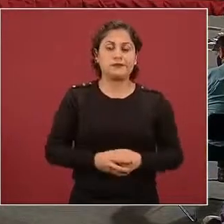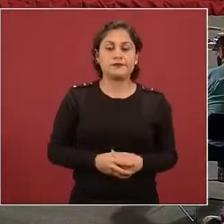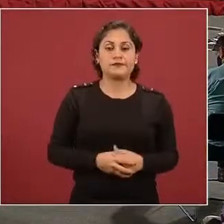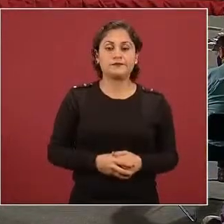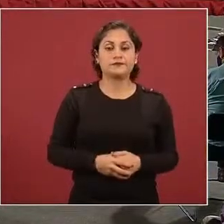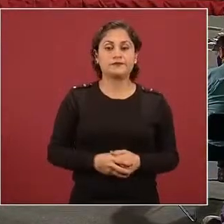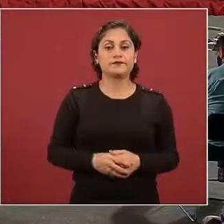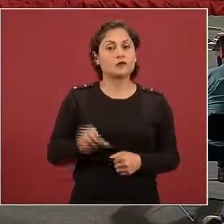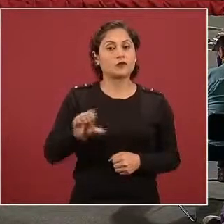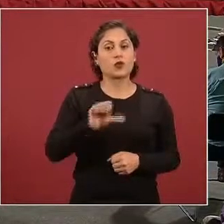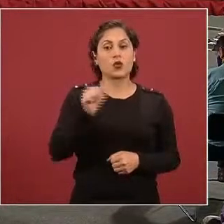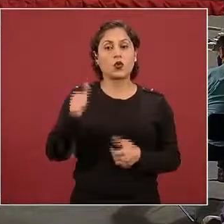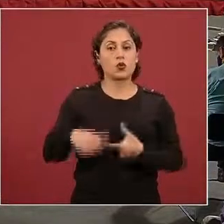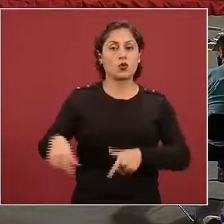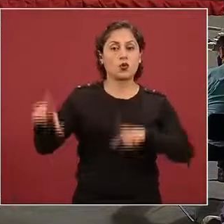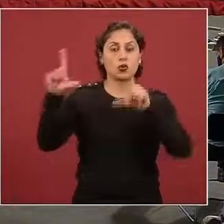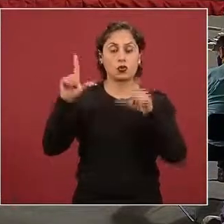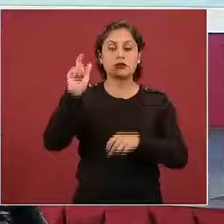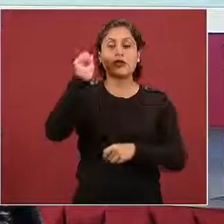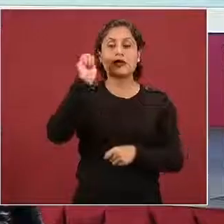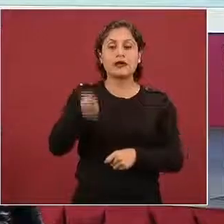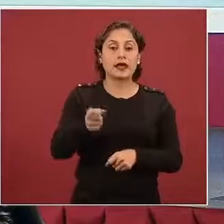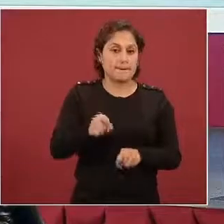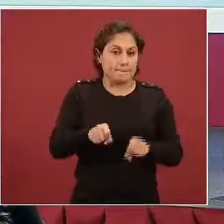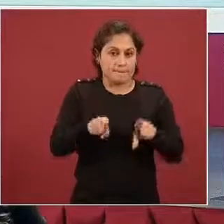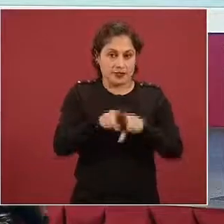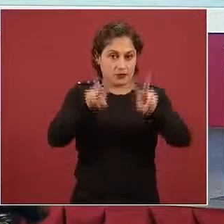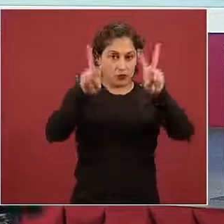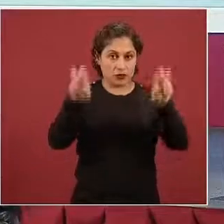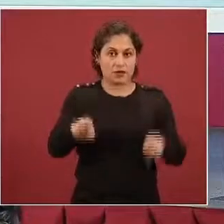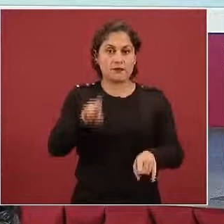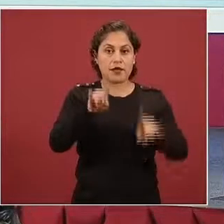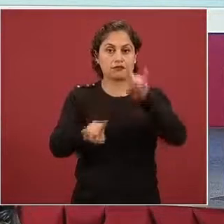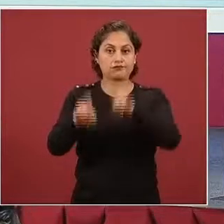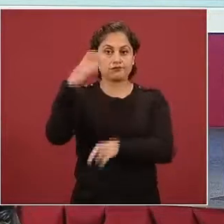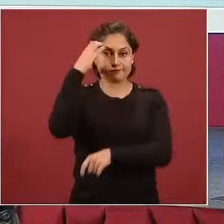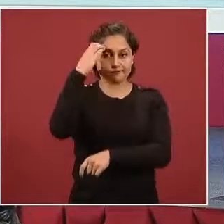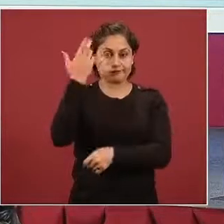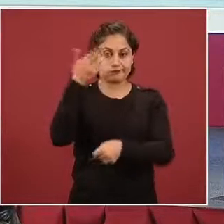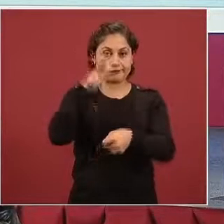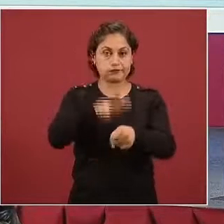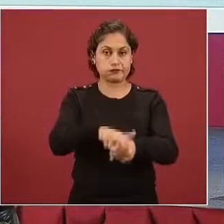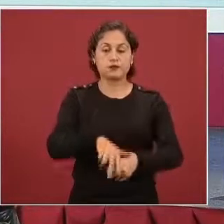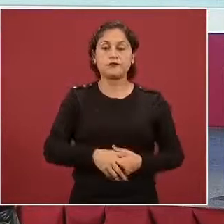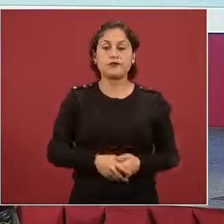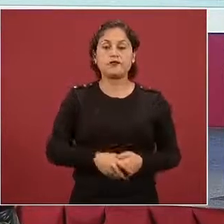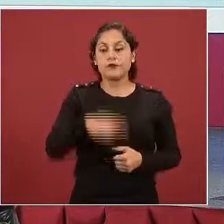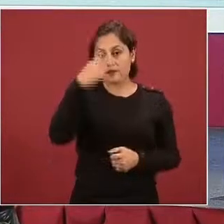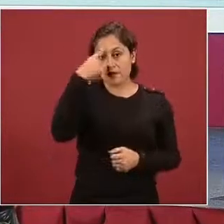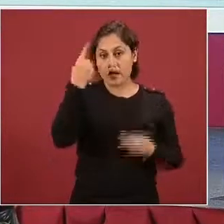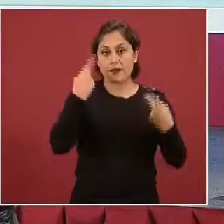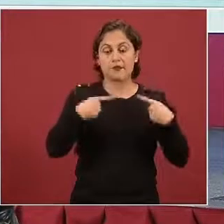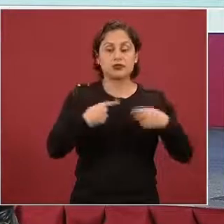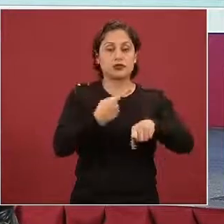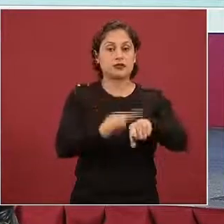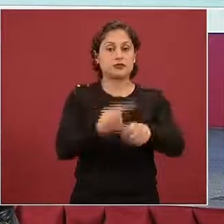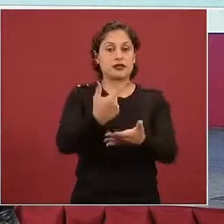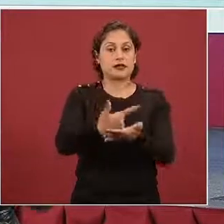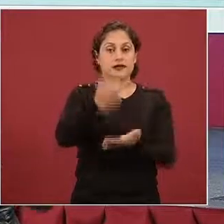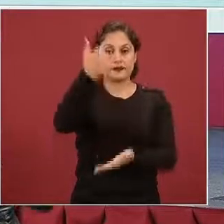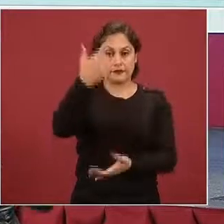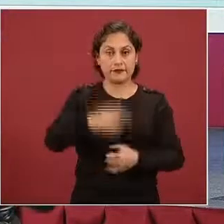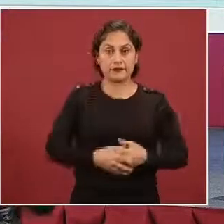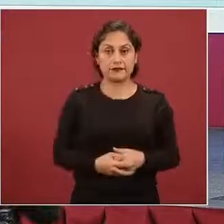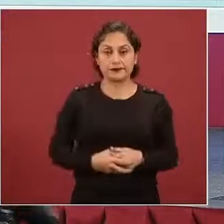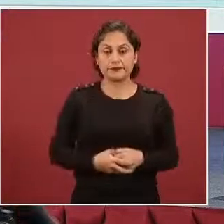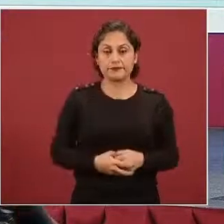última, que es exactamente la misma idea, de las camas destinadas a personas críticamente enfermas. Menos de la cuarta parte,